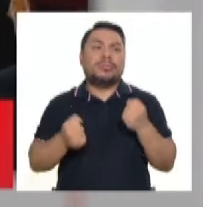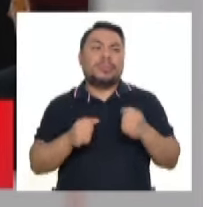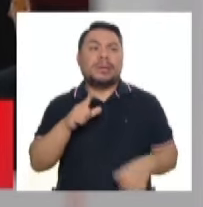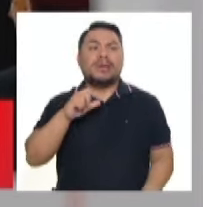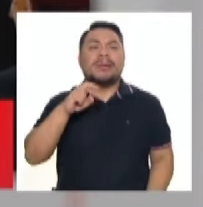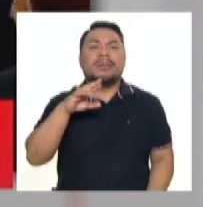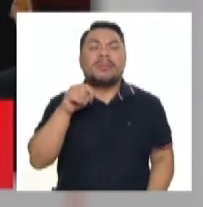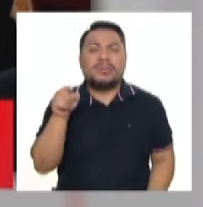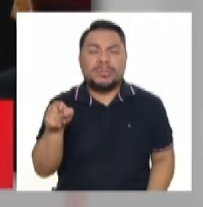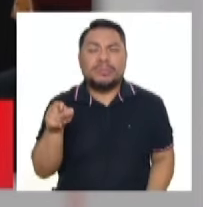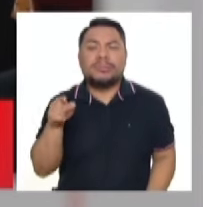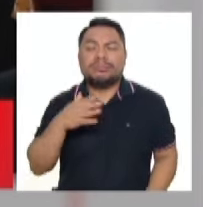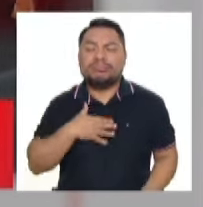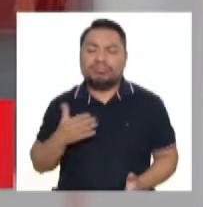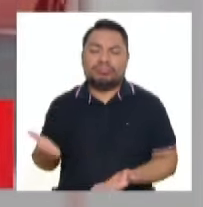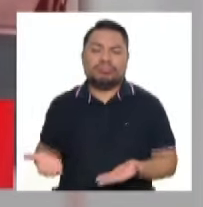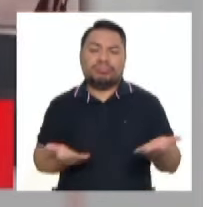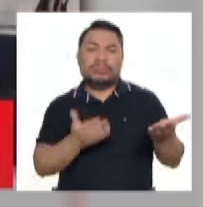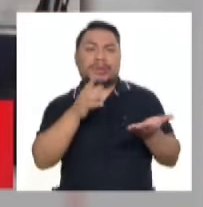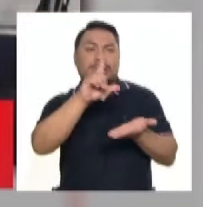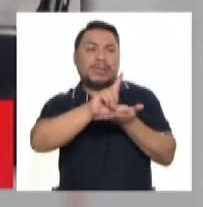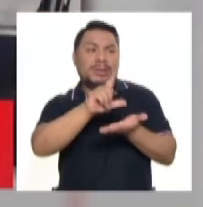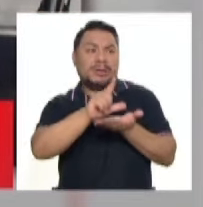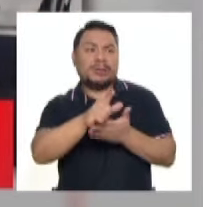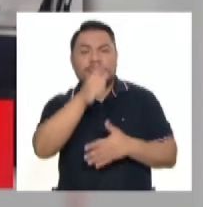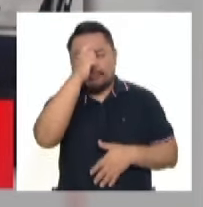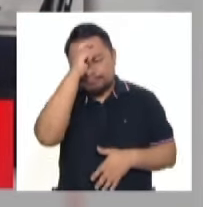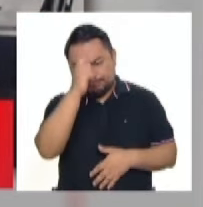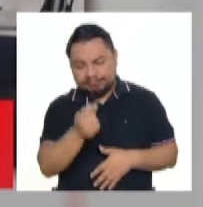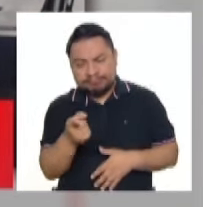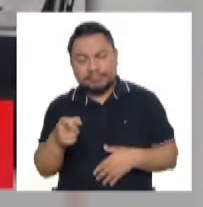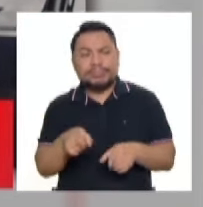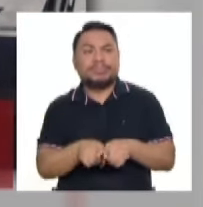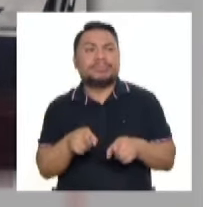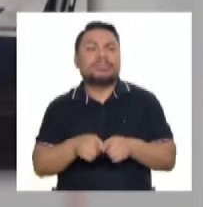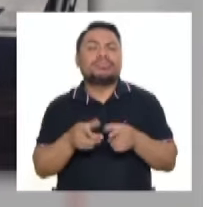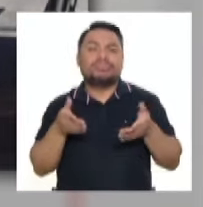Rondón Medina será trasladado a Lima para rendirle un homenaje y darle sepultura.